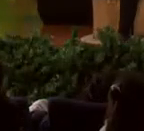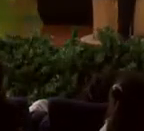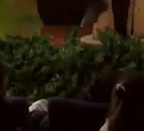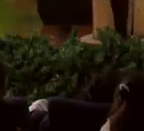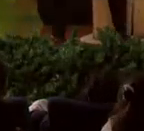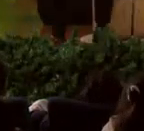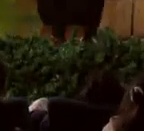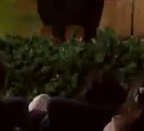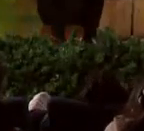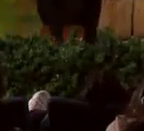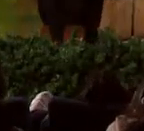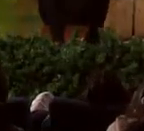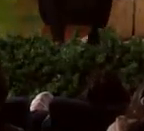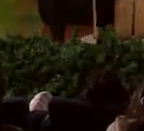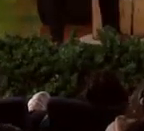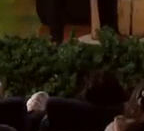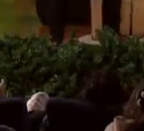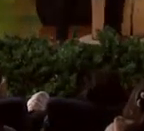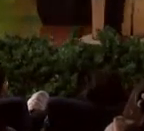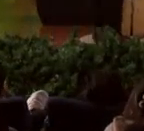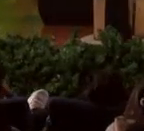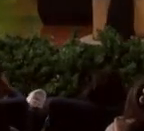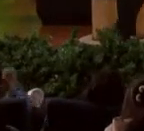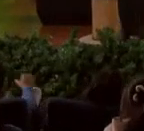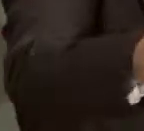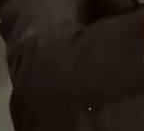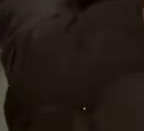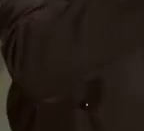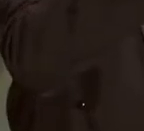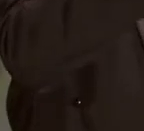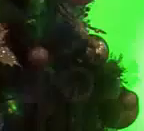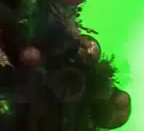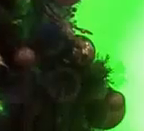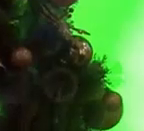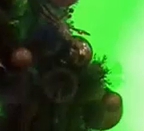Martín, tengo que... Eso estaba planeado. Está nervioso, está nervioso.